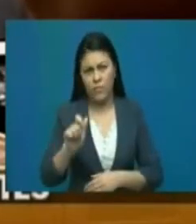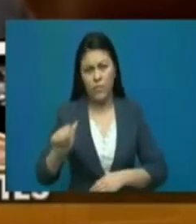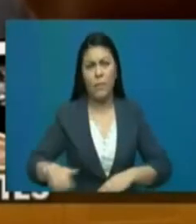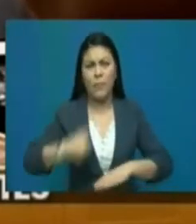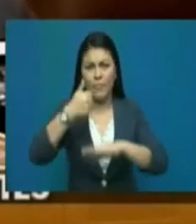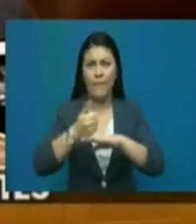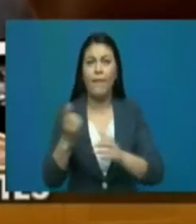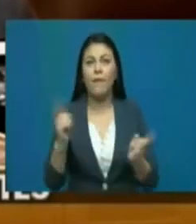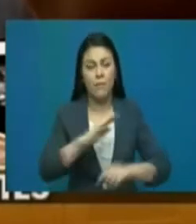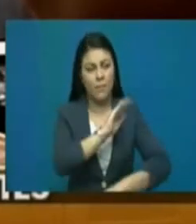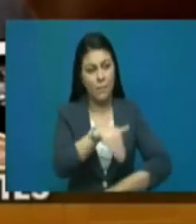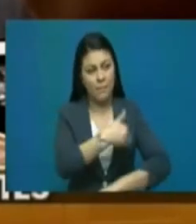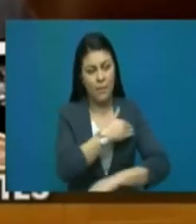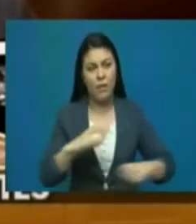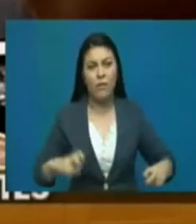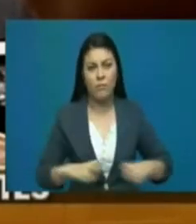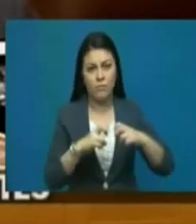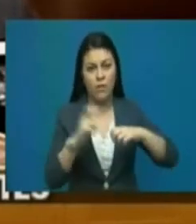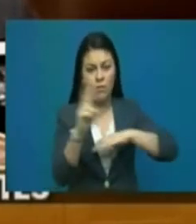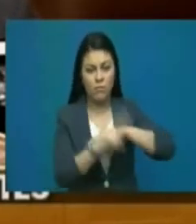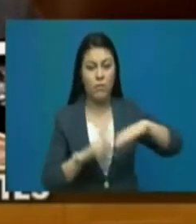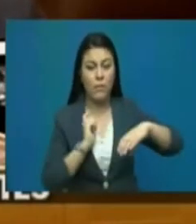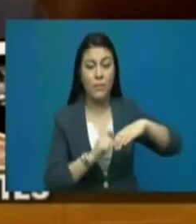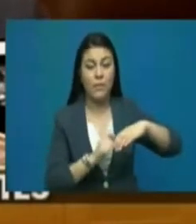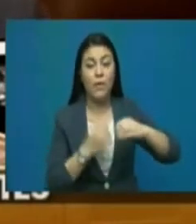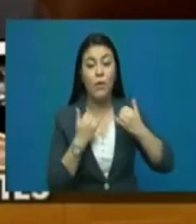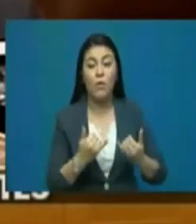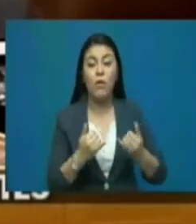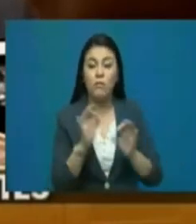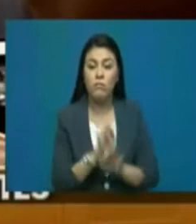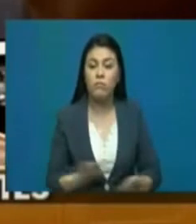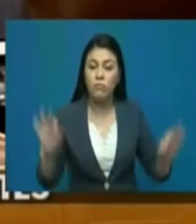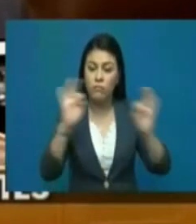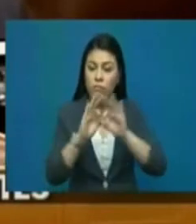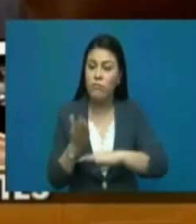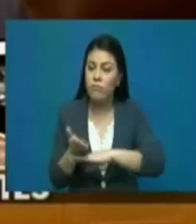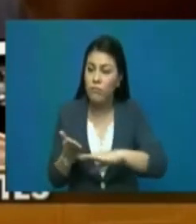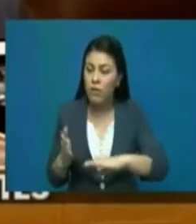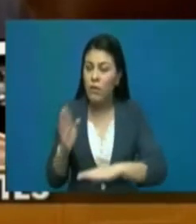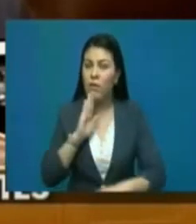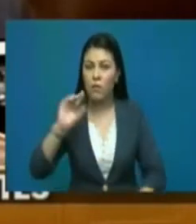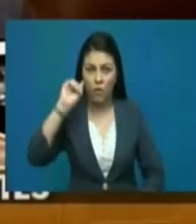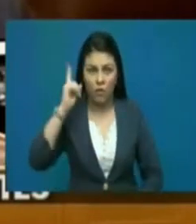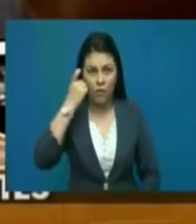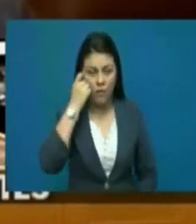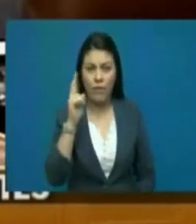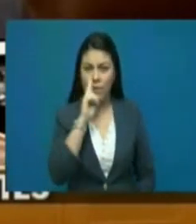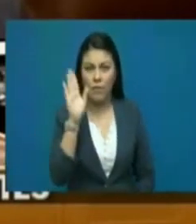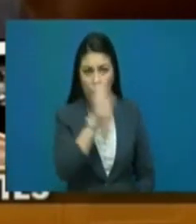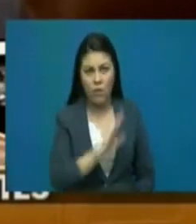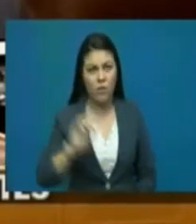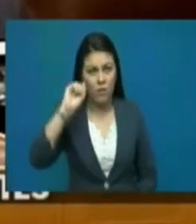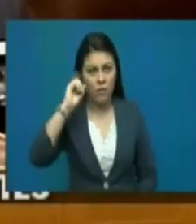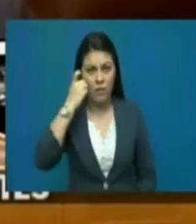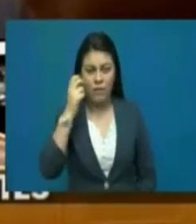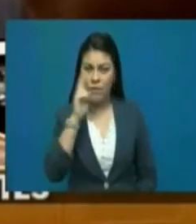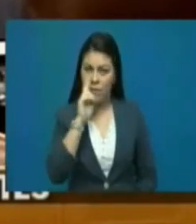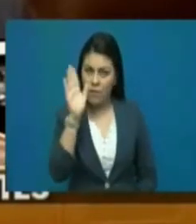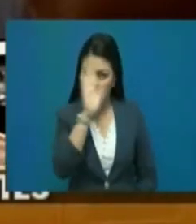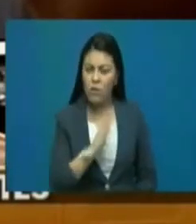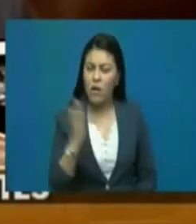ministro de minas desde esta bancada presidente le solicitamos al gobierno nacional revisar esa